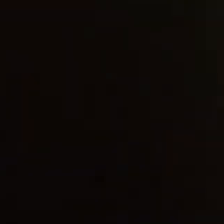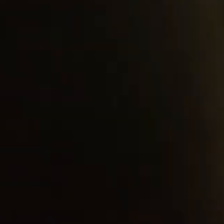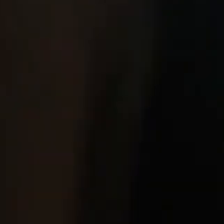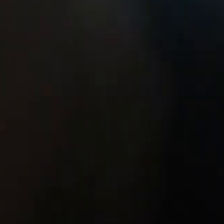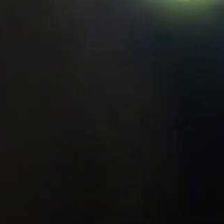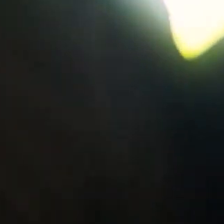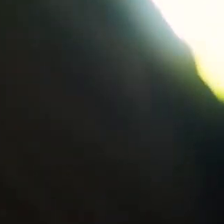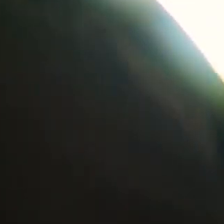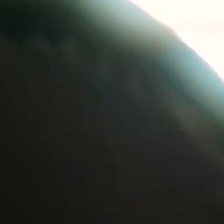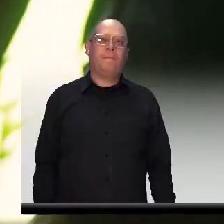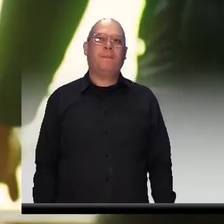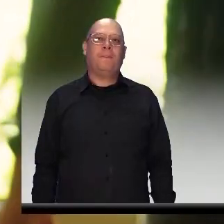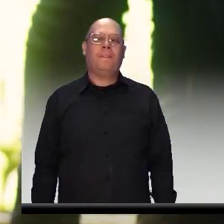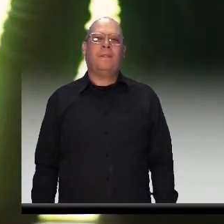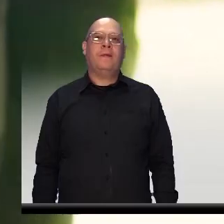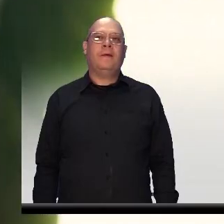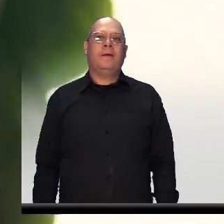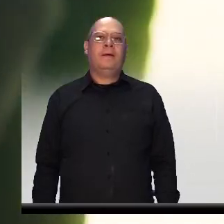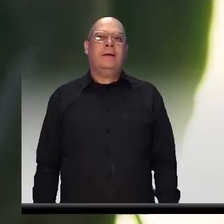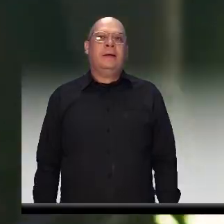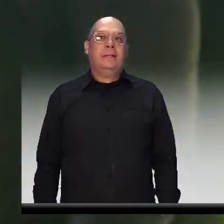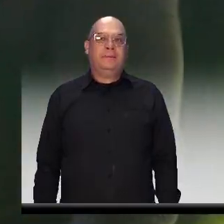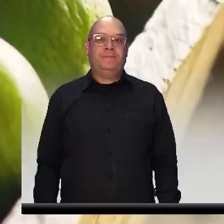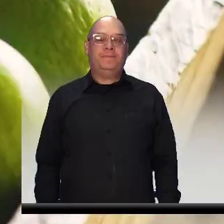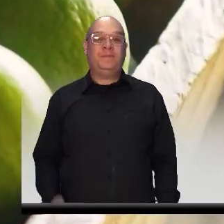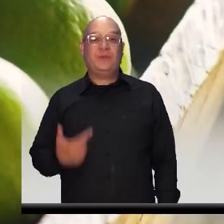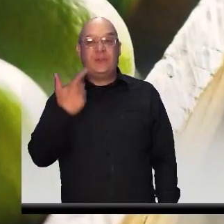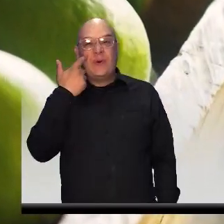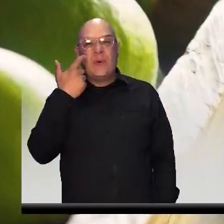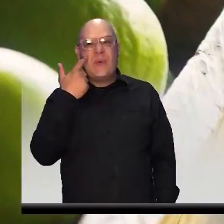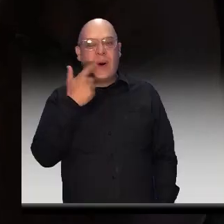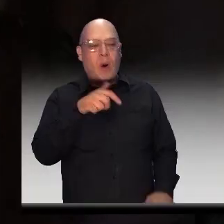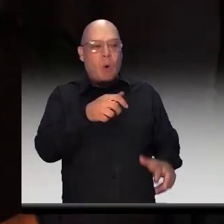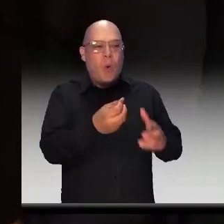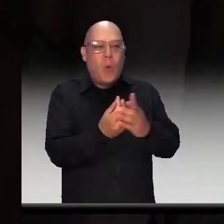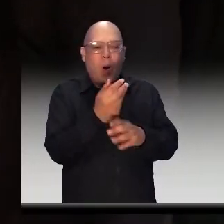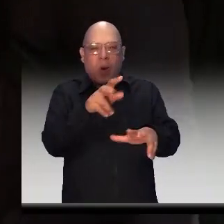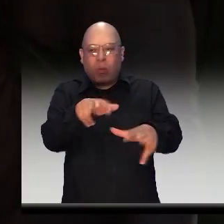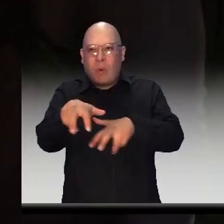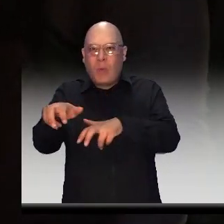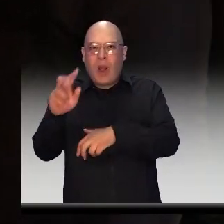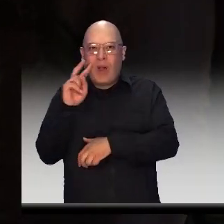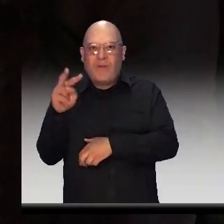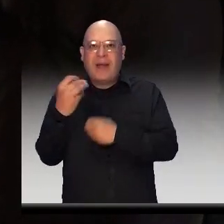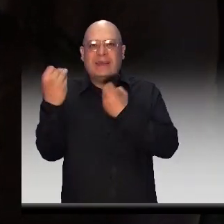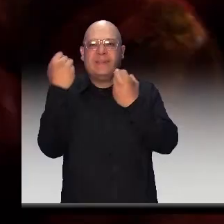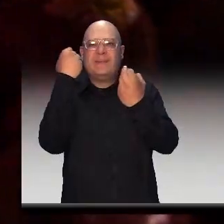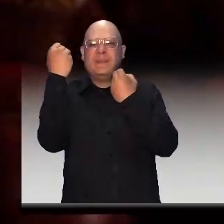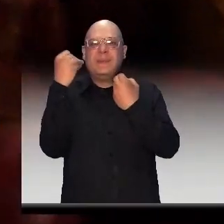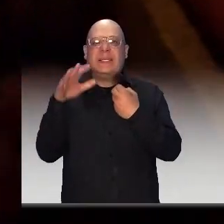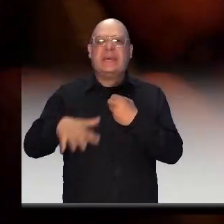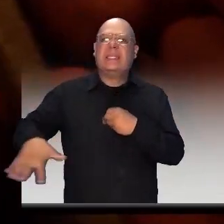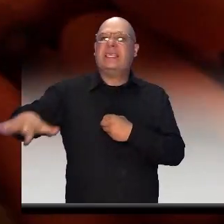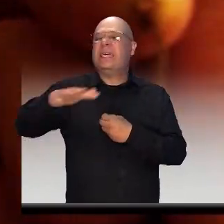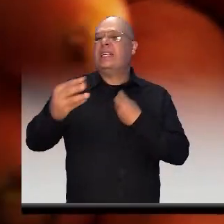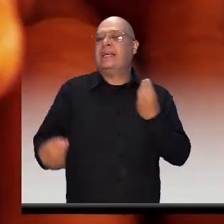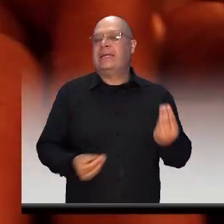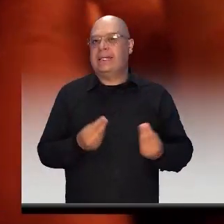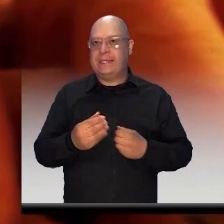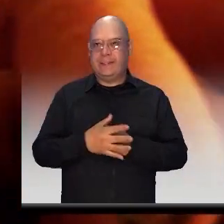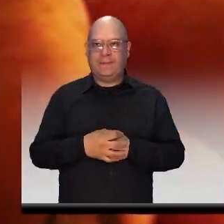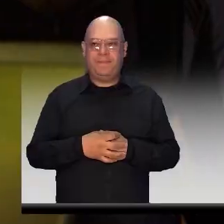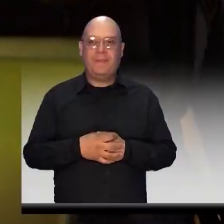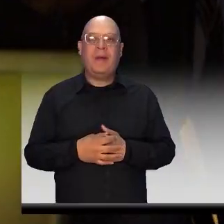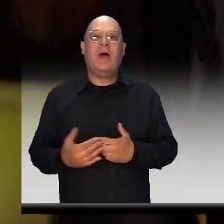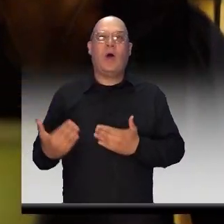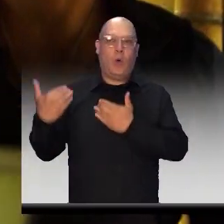Gusto conocerla, imagínate que es que yo vi las huertas de allá y me encantaría poder hablar con alguien que me explicara un poco el tema de lo que hacen aquí. Sí, el encargado de la huerta